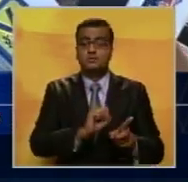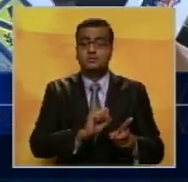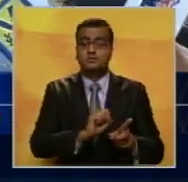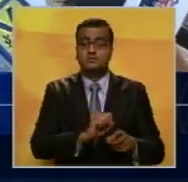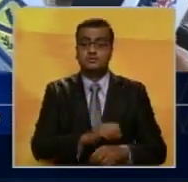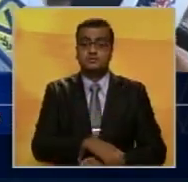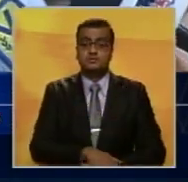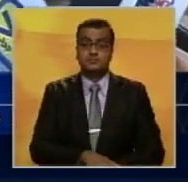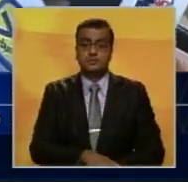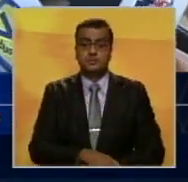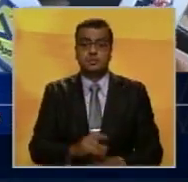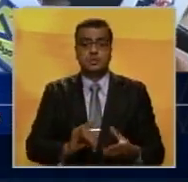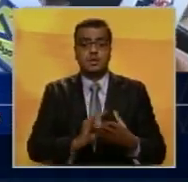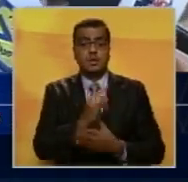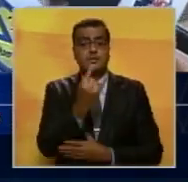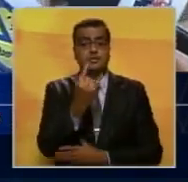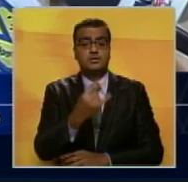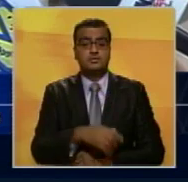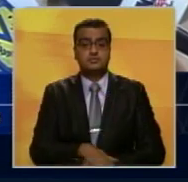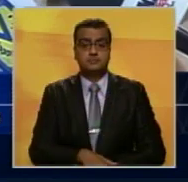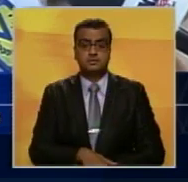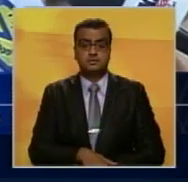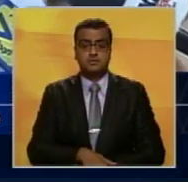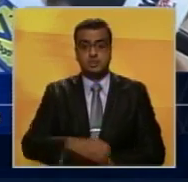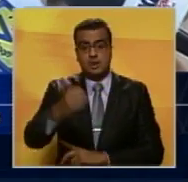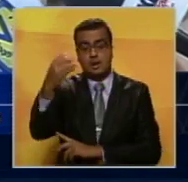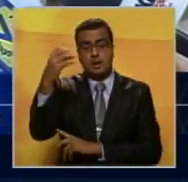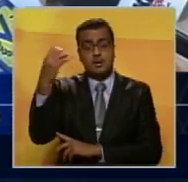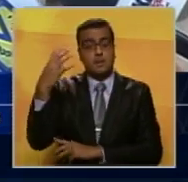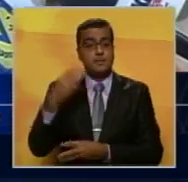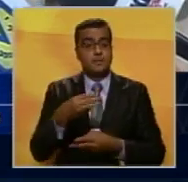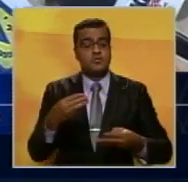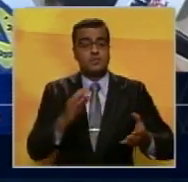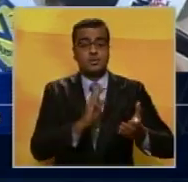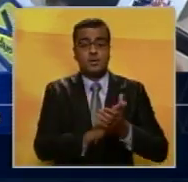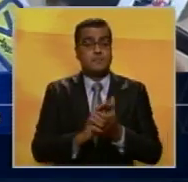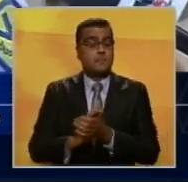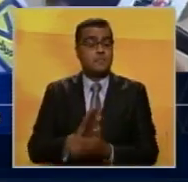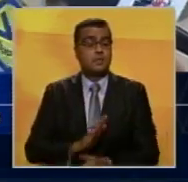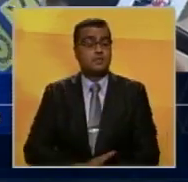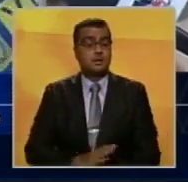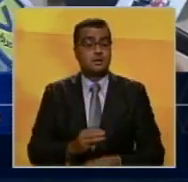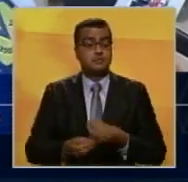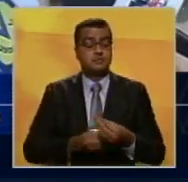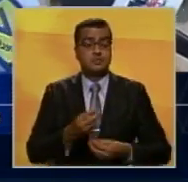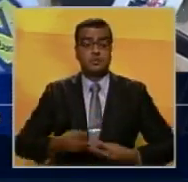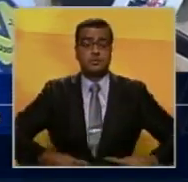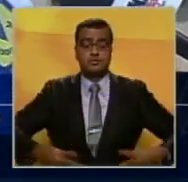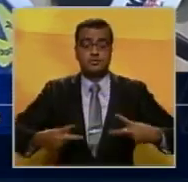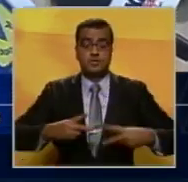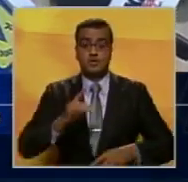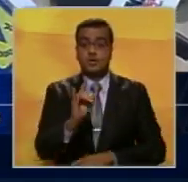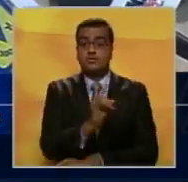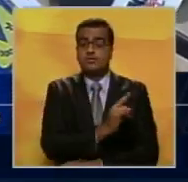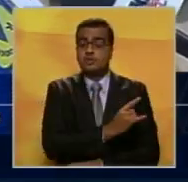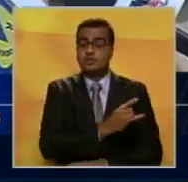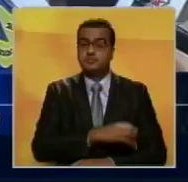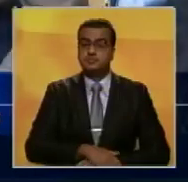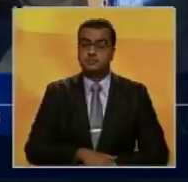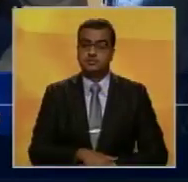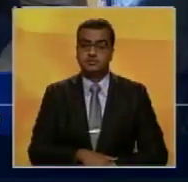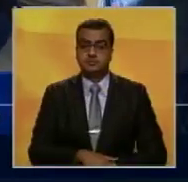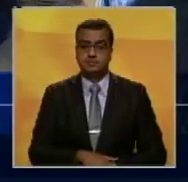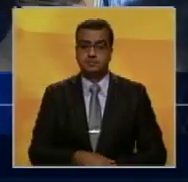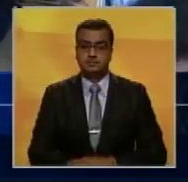arremeten contra árboles, arremeten contra alumbrados públicos. Bueno, los compañeros están generando vida en el bosque de Uberito y en los bosques de